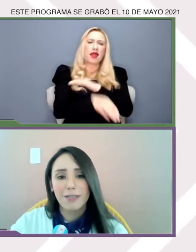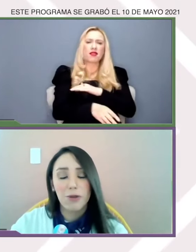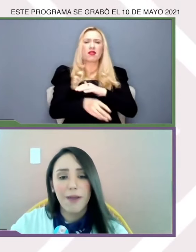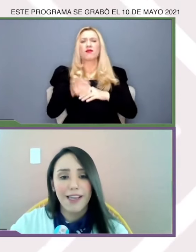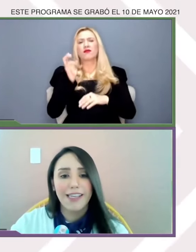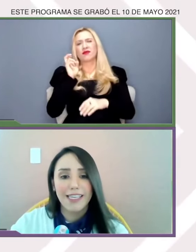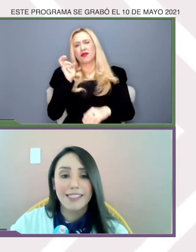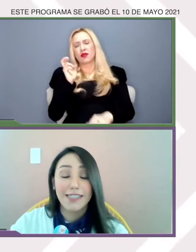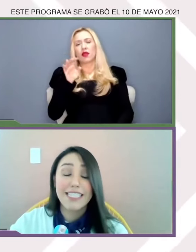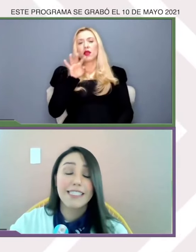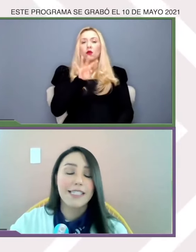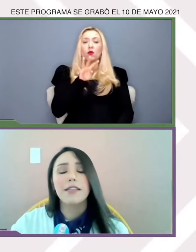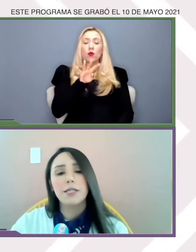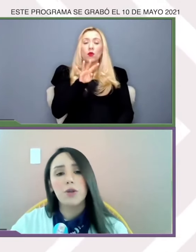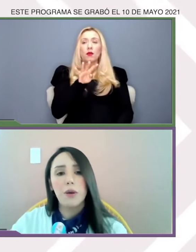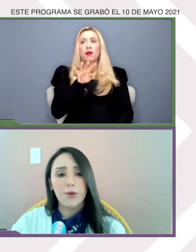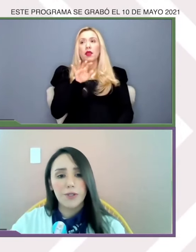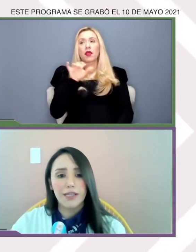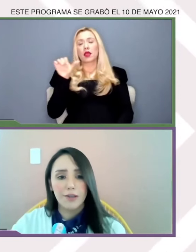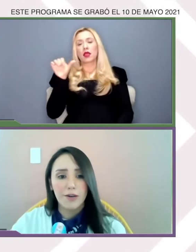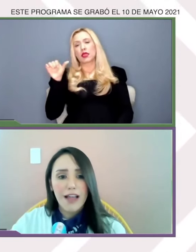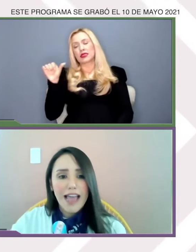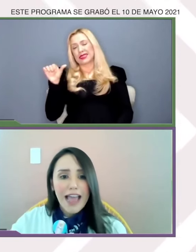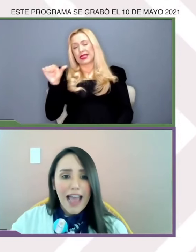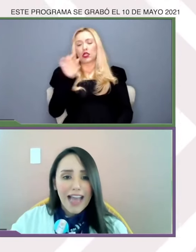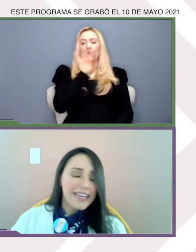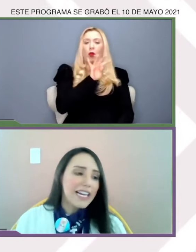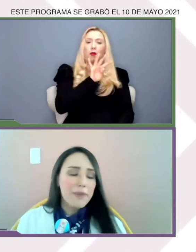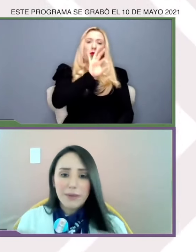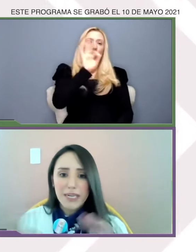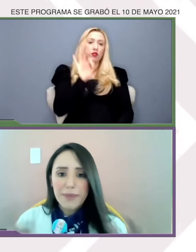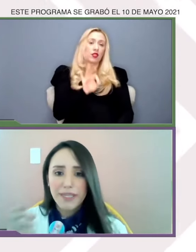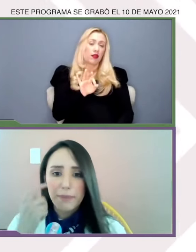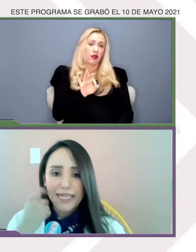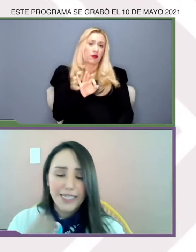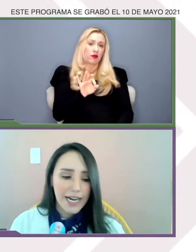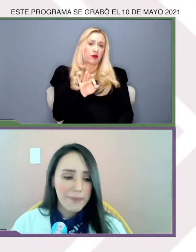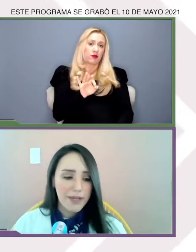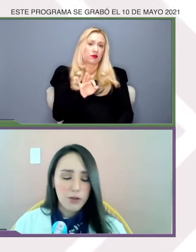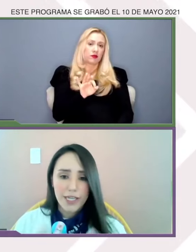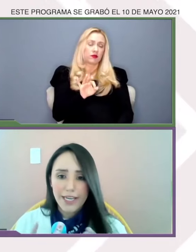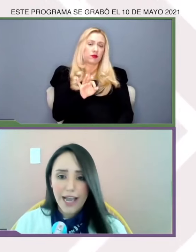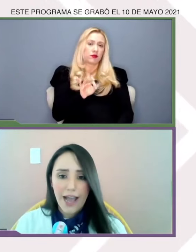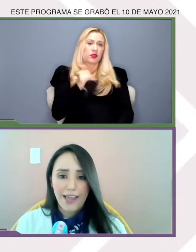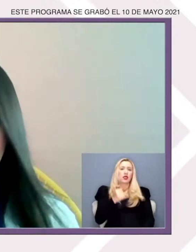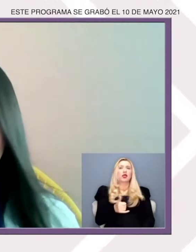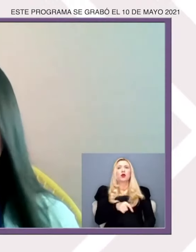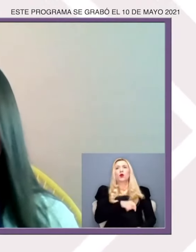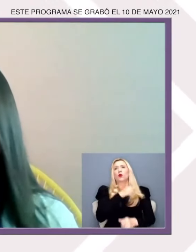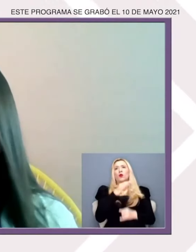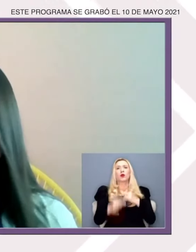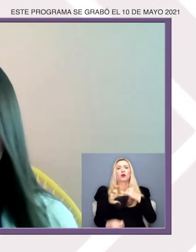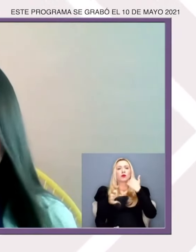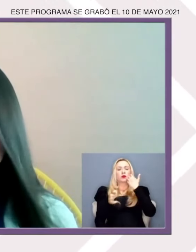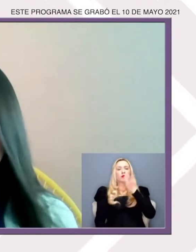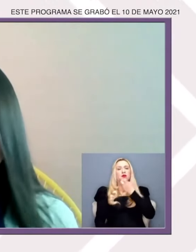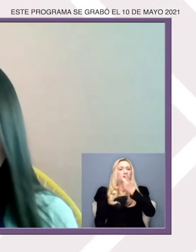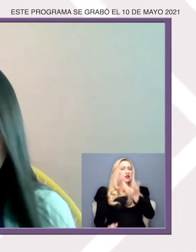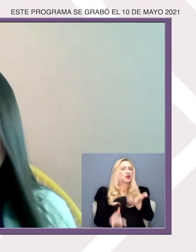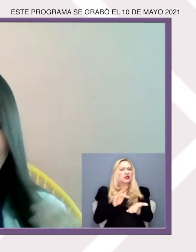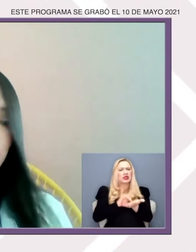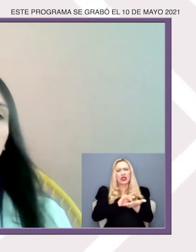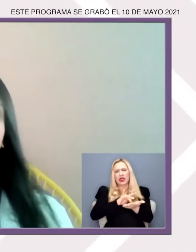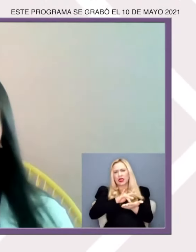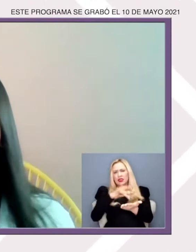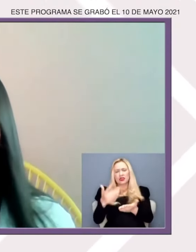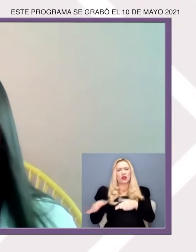entre 16 y 19%. Aquí rápidamente para cerrar, me gustaría agradecerles la